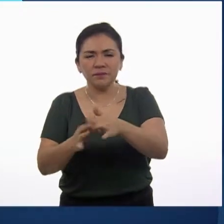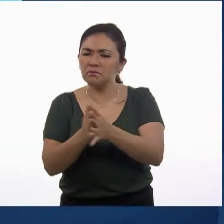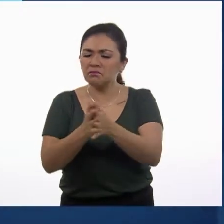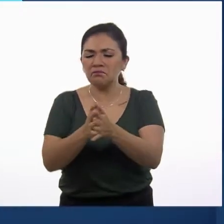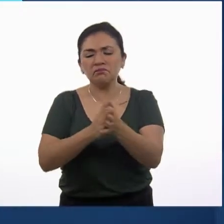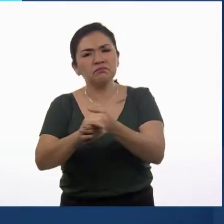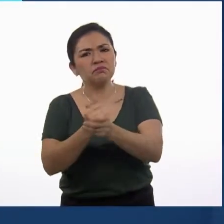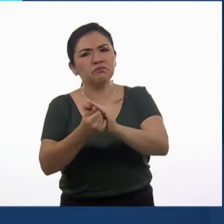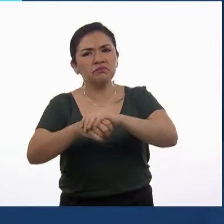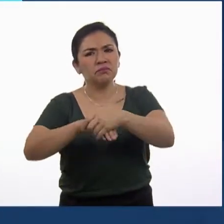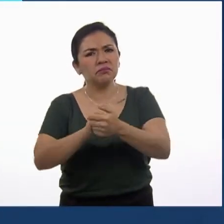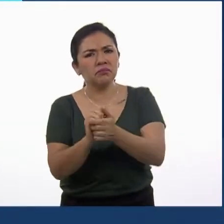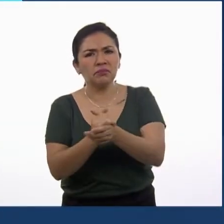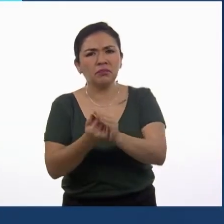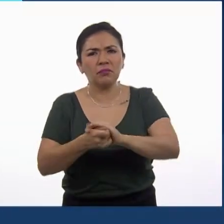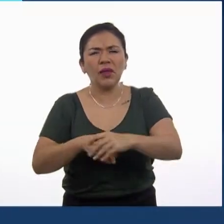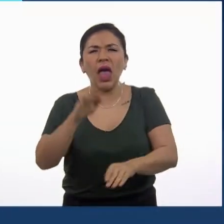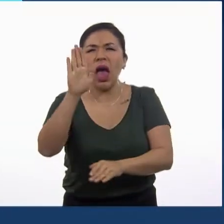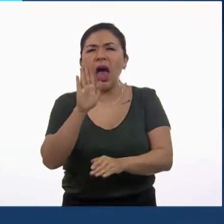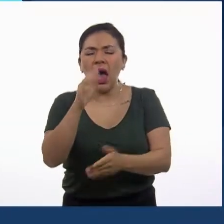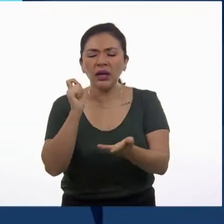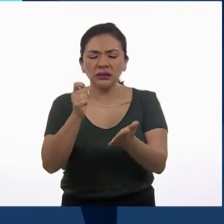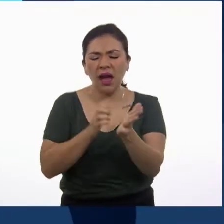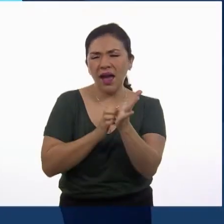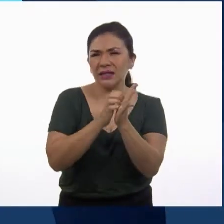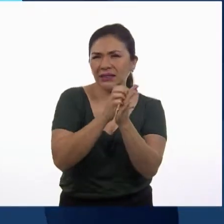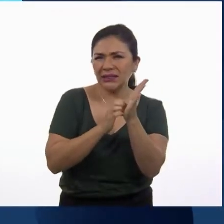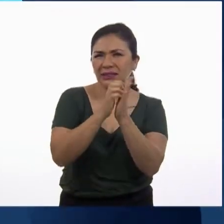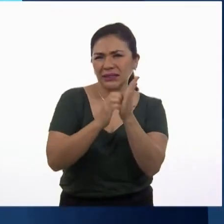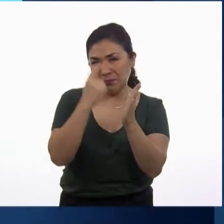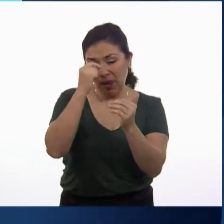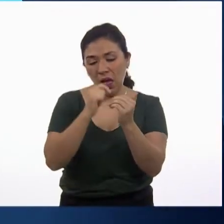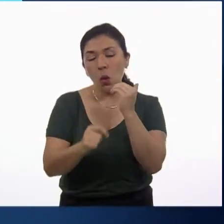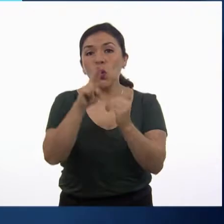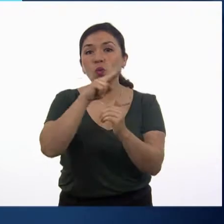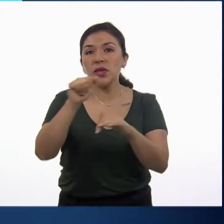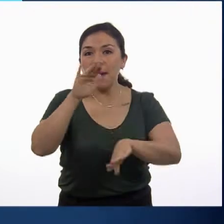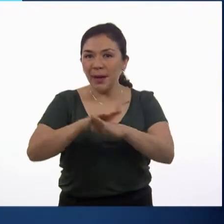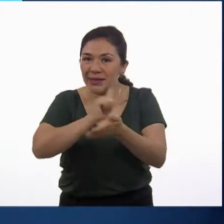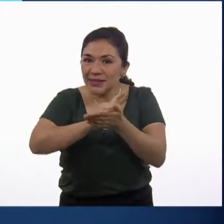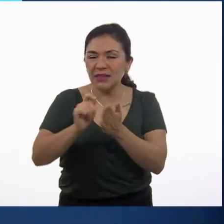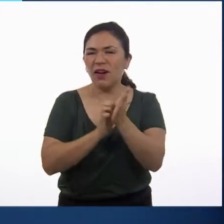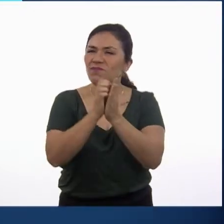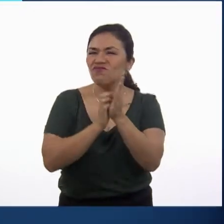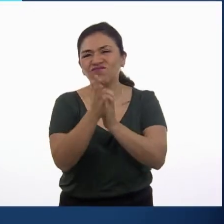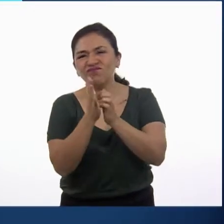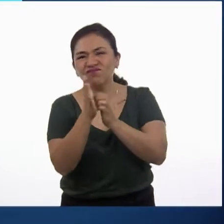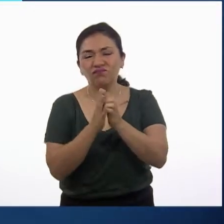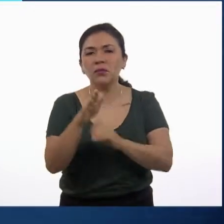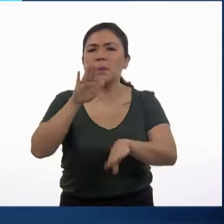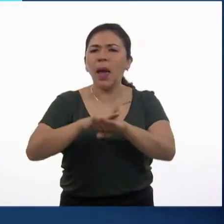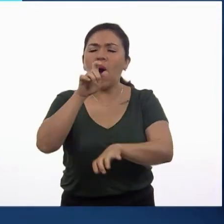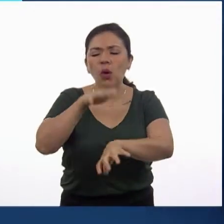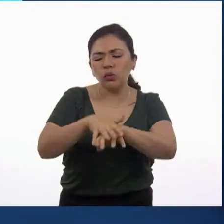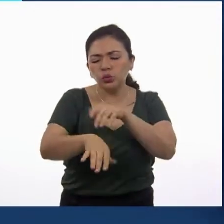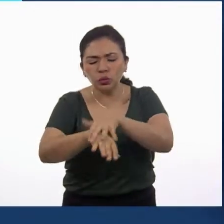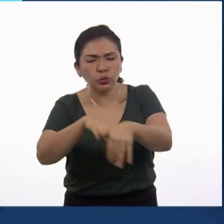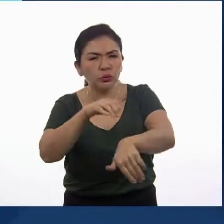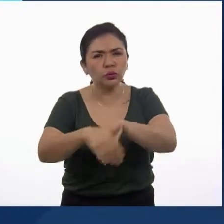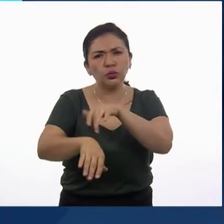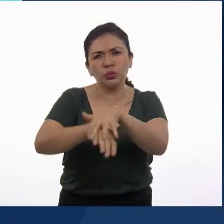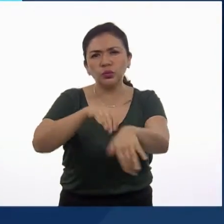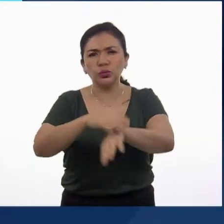dedos. Ahora haz como que rasguñas la palma de tus manos para lavar tus uñas. Enjuaga tus manos con